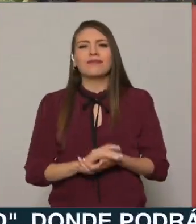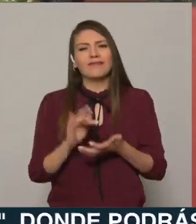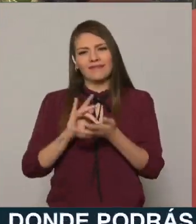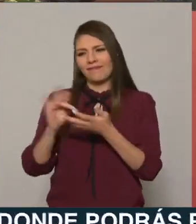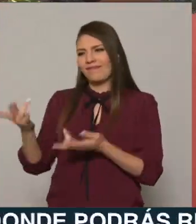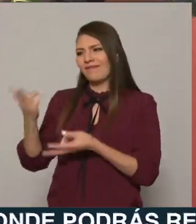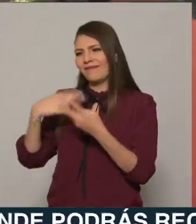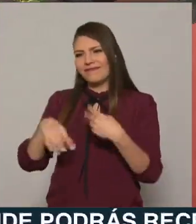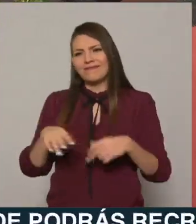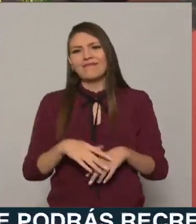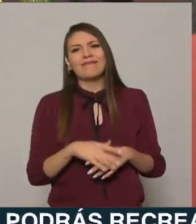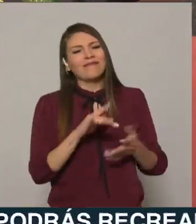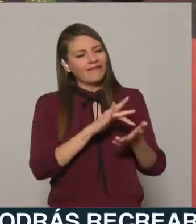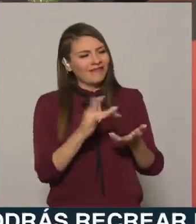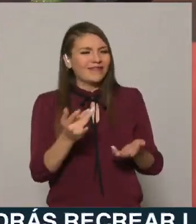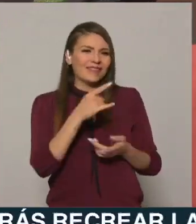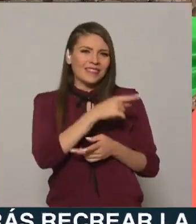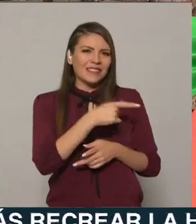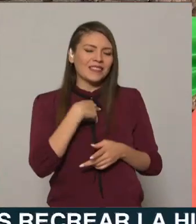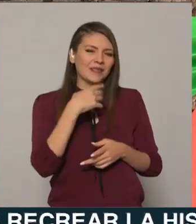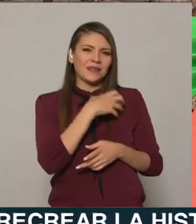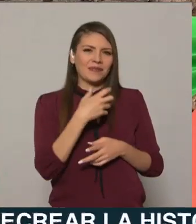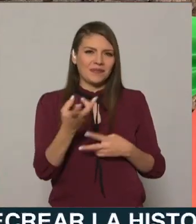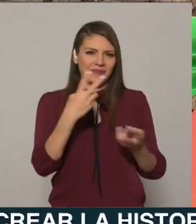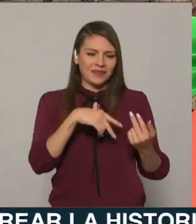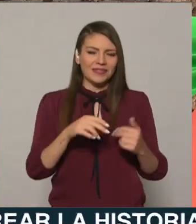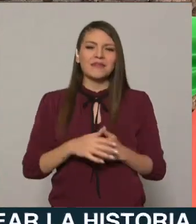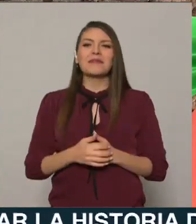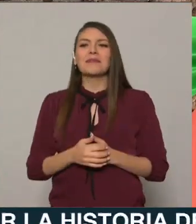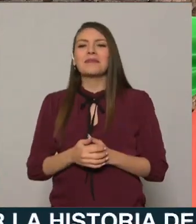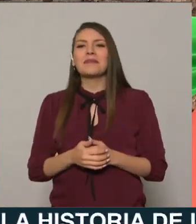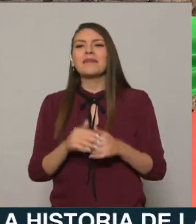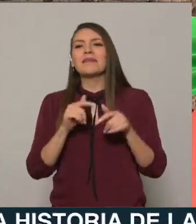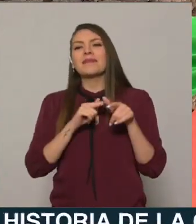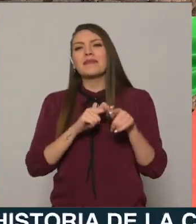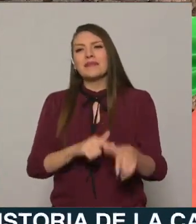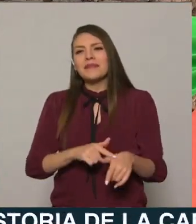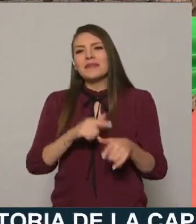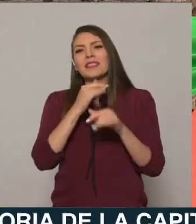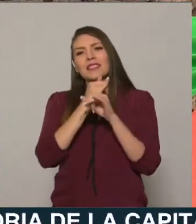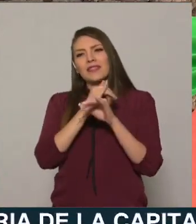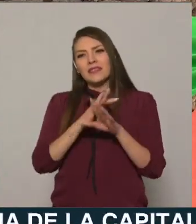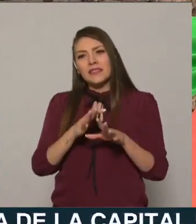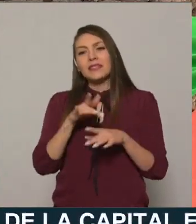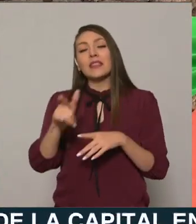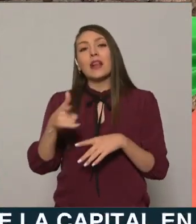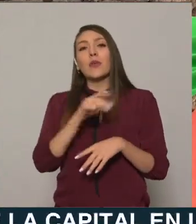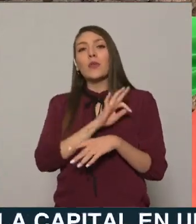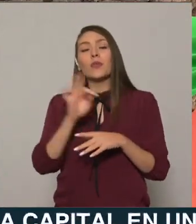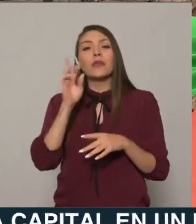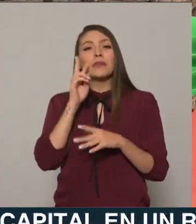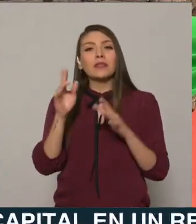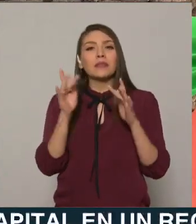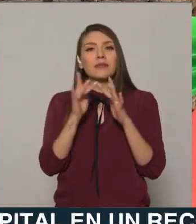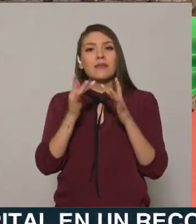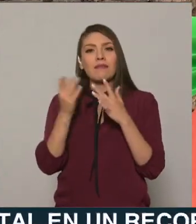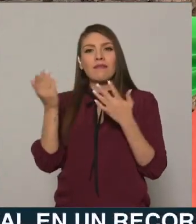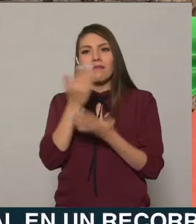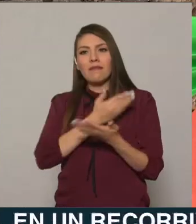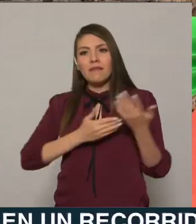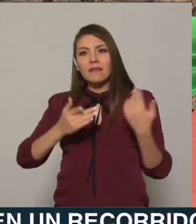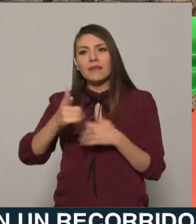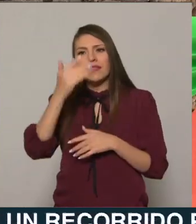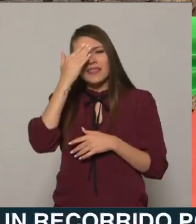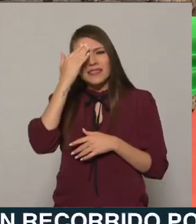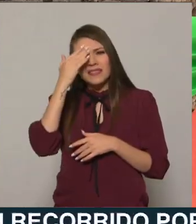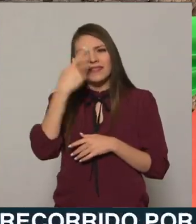ti, estoy muy contenta de estar aquí. No, al contrario. Y bueno, pues seguimos con más información ante ustedes. Y pues ya saben, síganlo en redes sociales para que conozcan más de estos